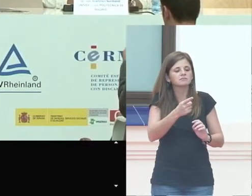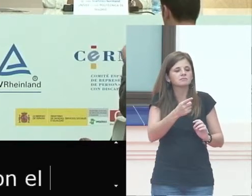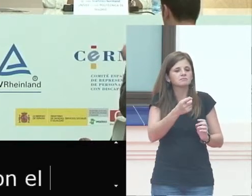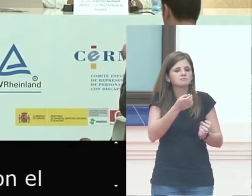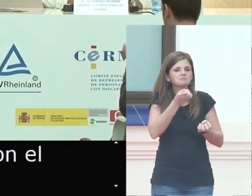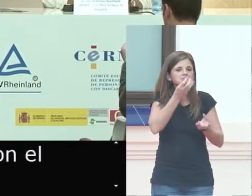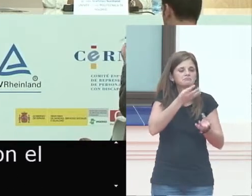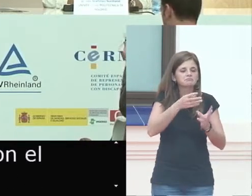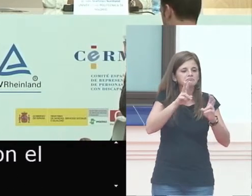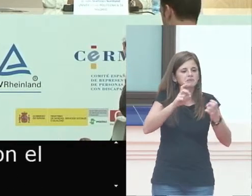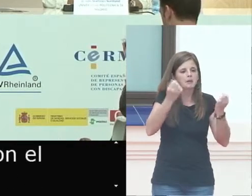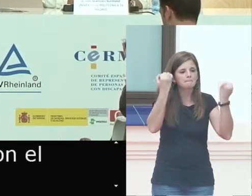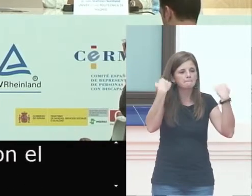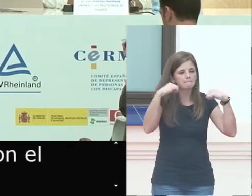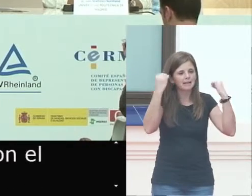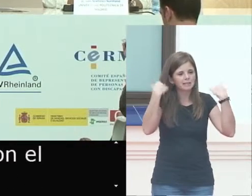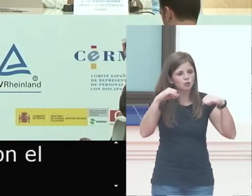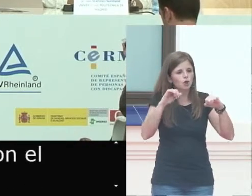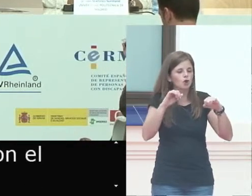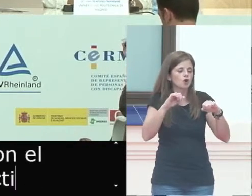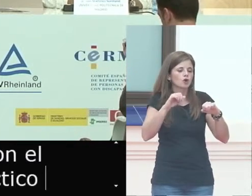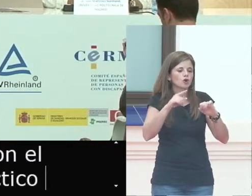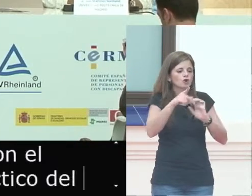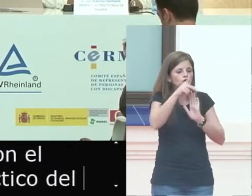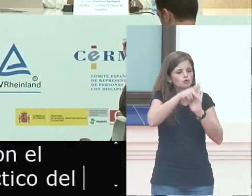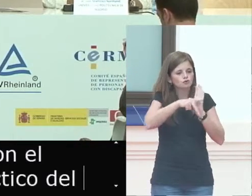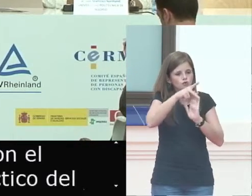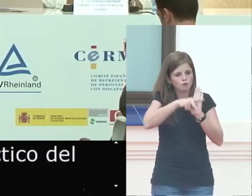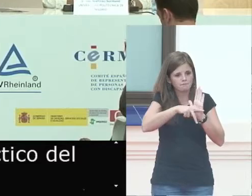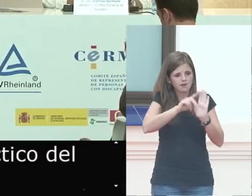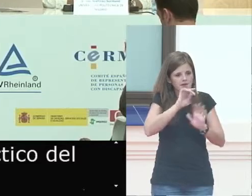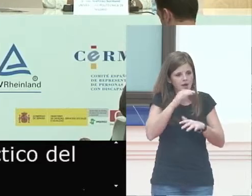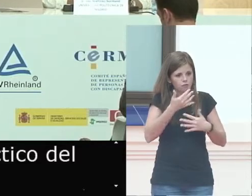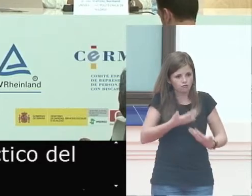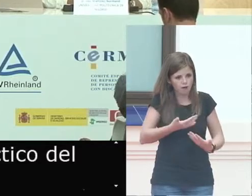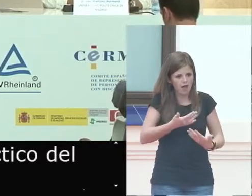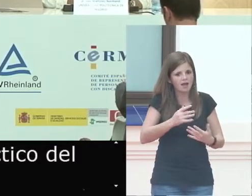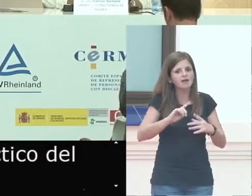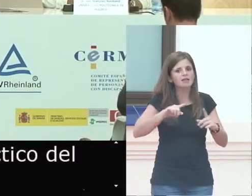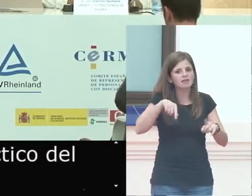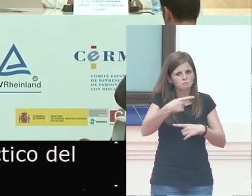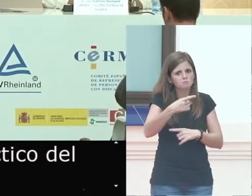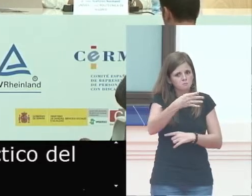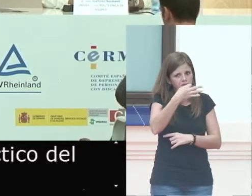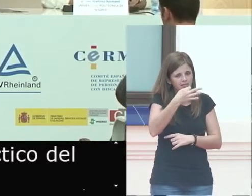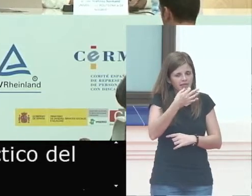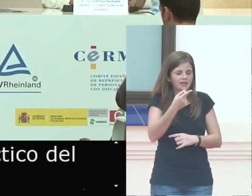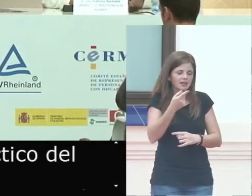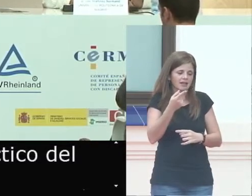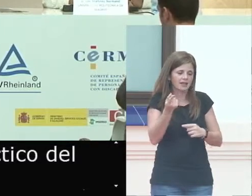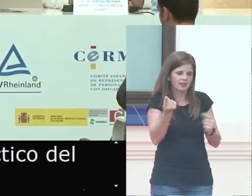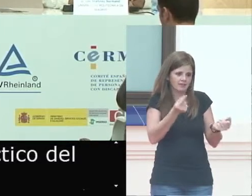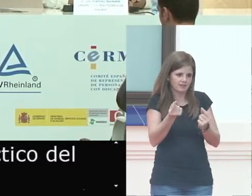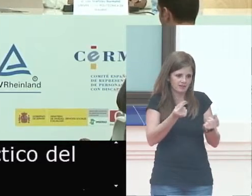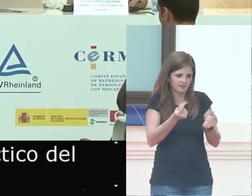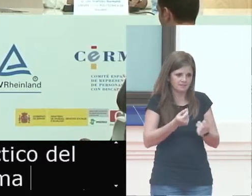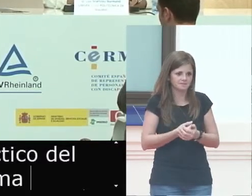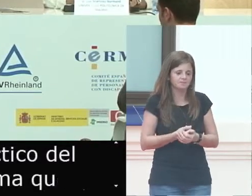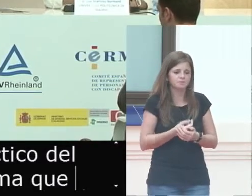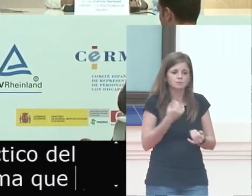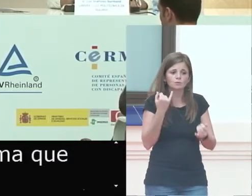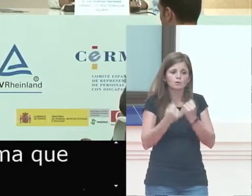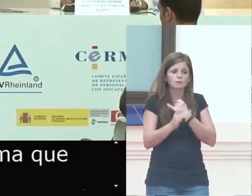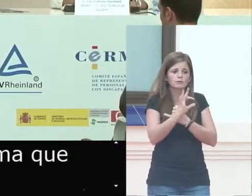normativo de la actual norma, la que vamos a debatir a lo largo de la tarde. Por último,